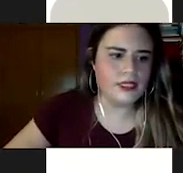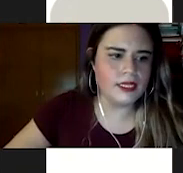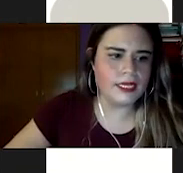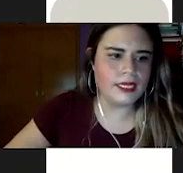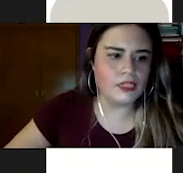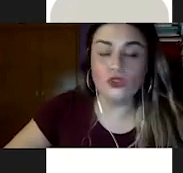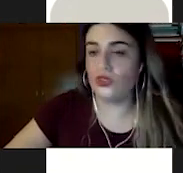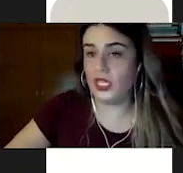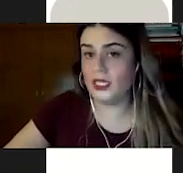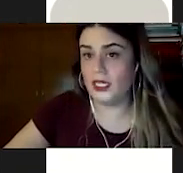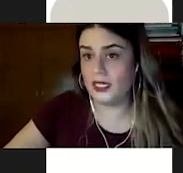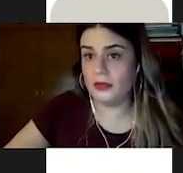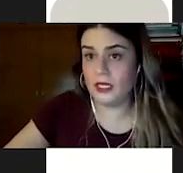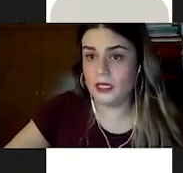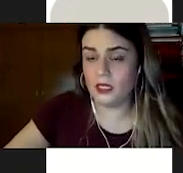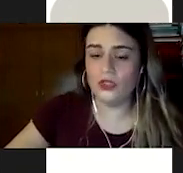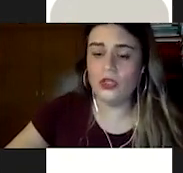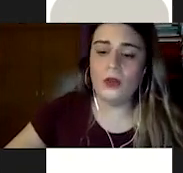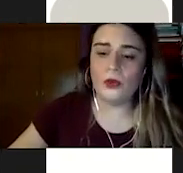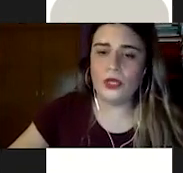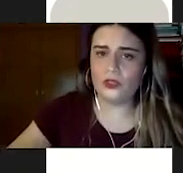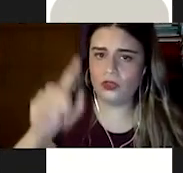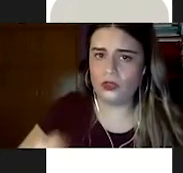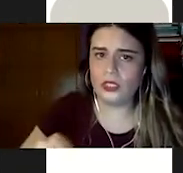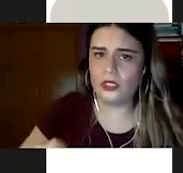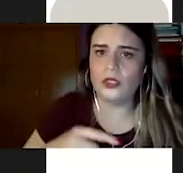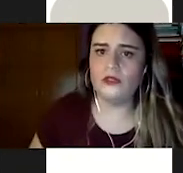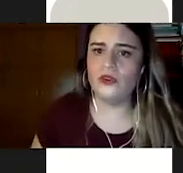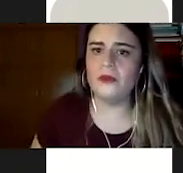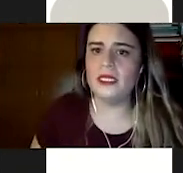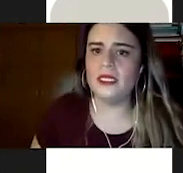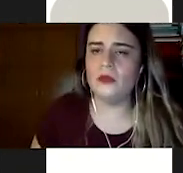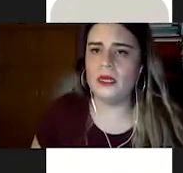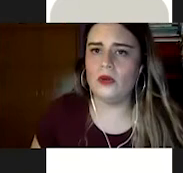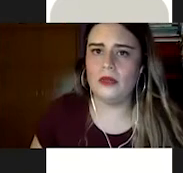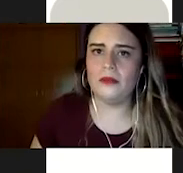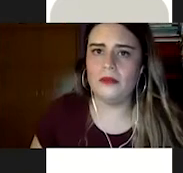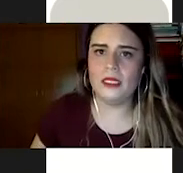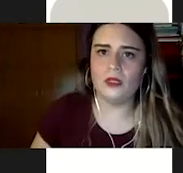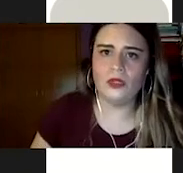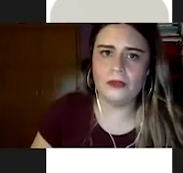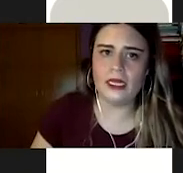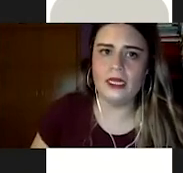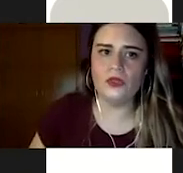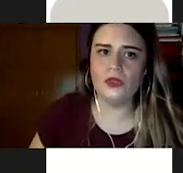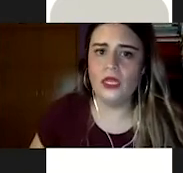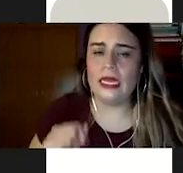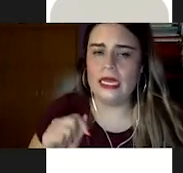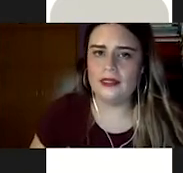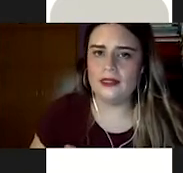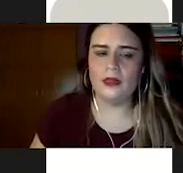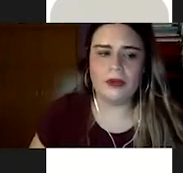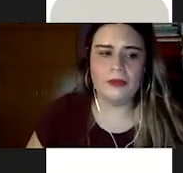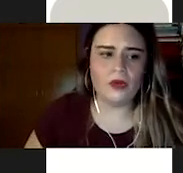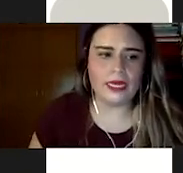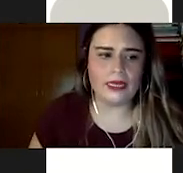Entonces, yo no sé si en esta administración, porque estos 2 anteriores informes se hicieron bajo la administración de Peña Nieto, este